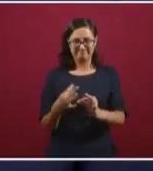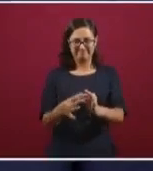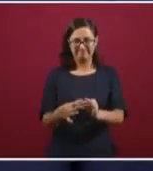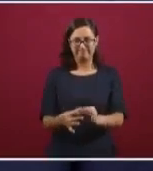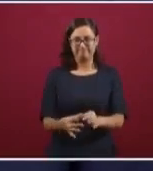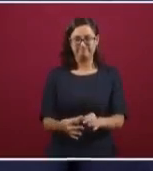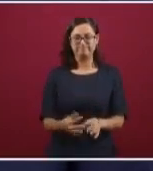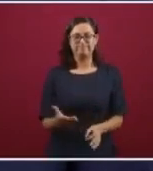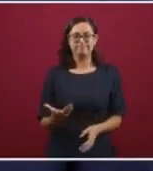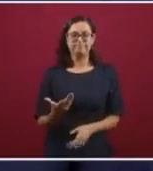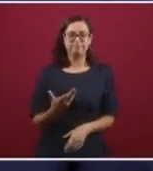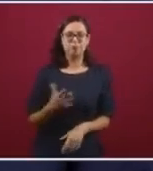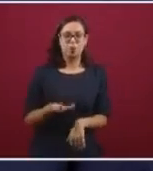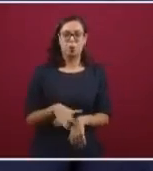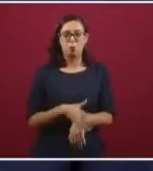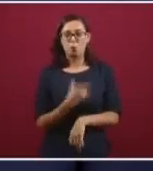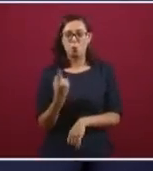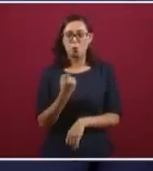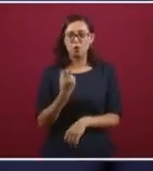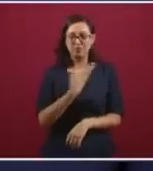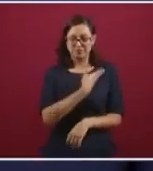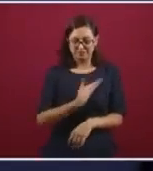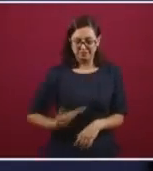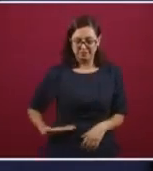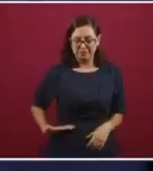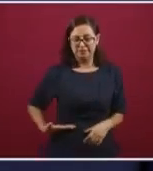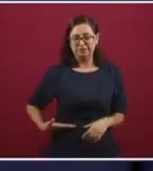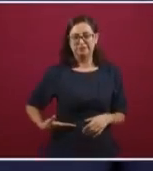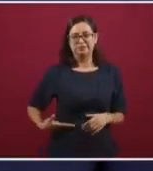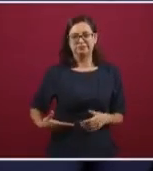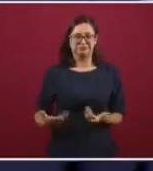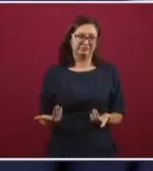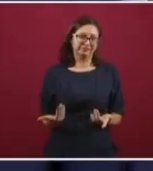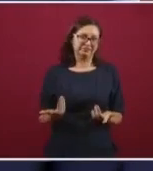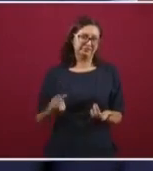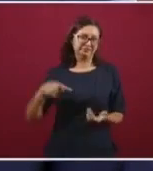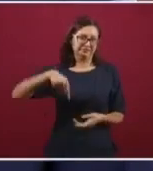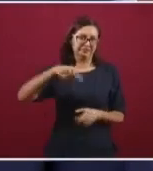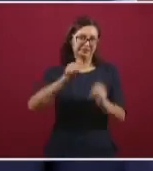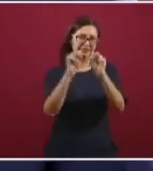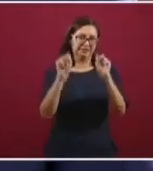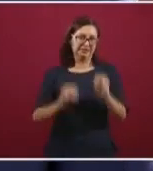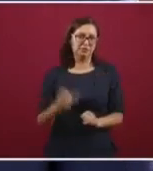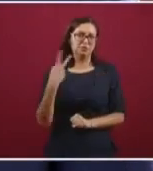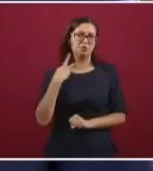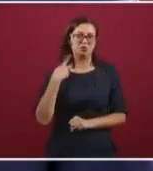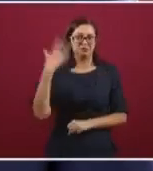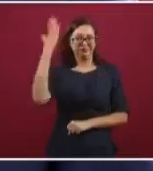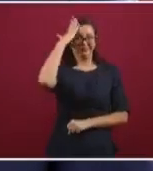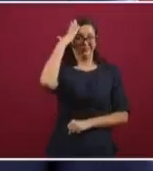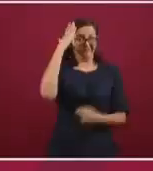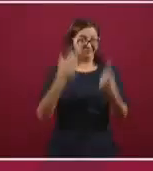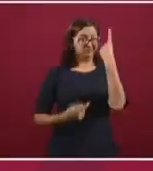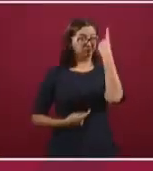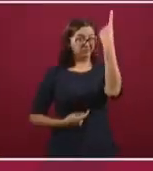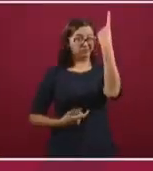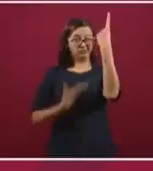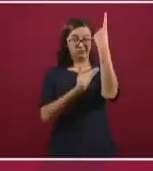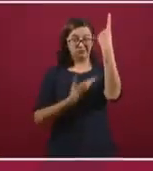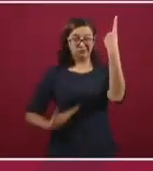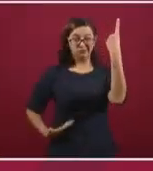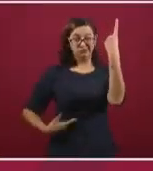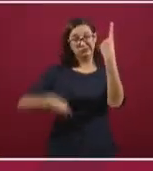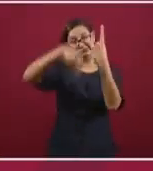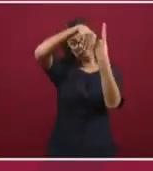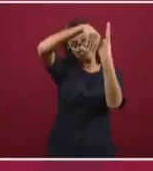del presidente, porque es un sistema político presidencialista. Si el presidente es honesto,